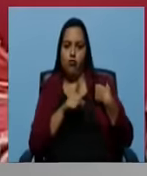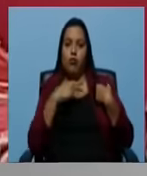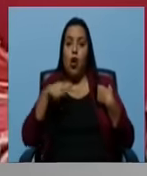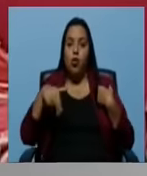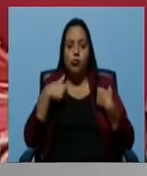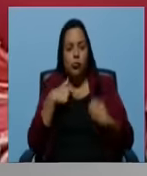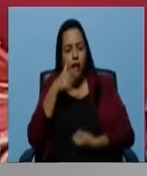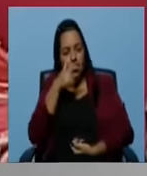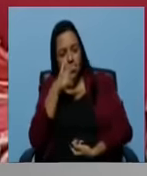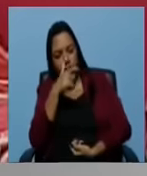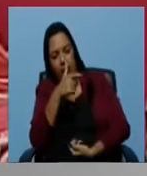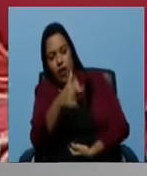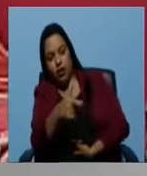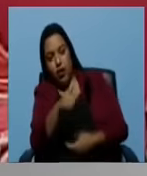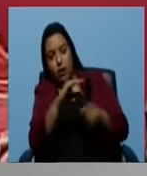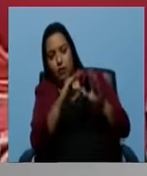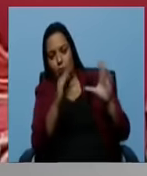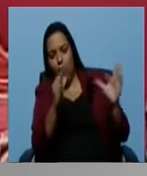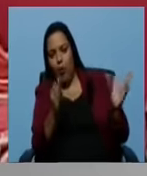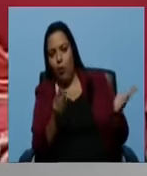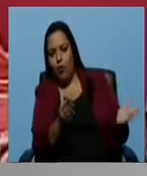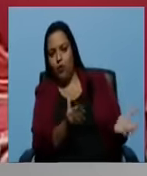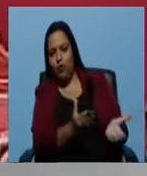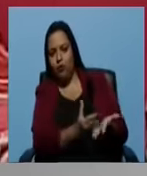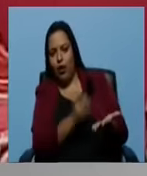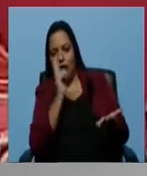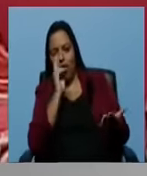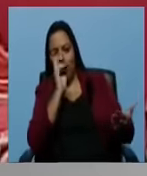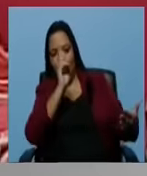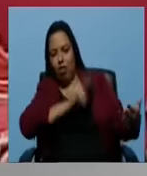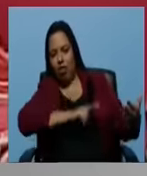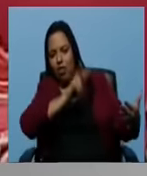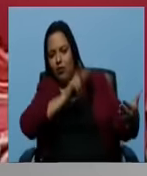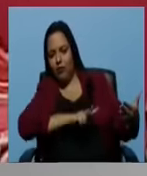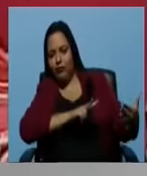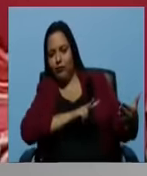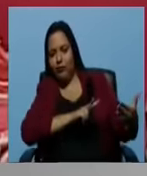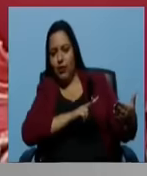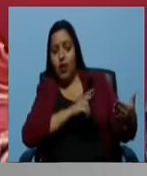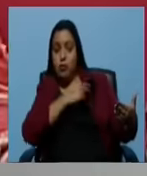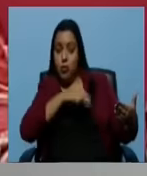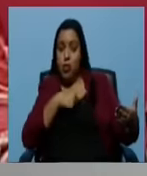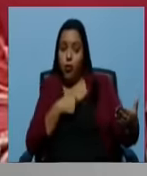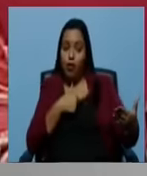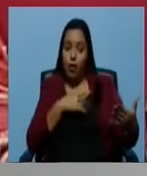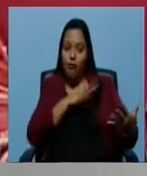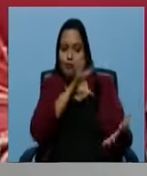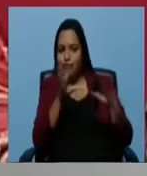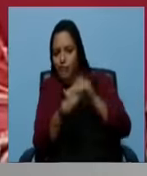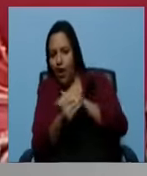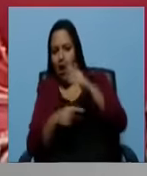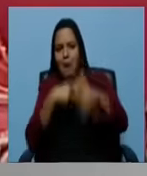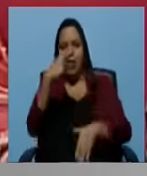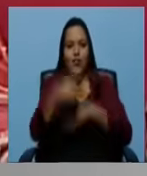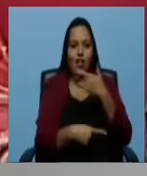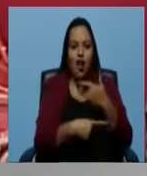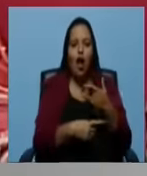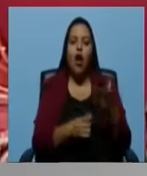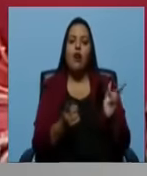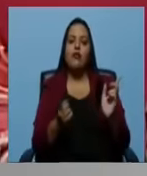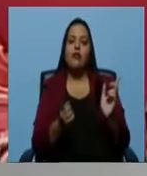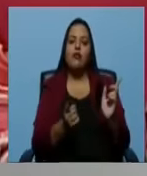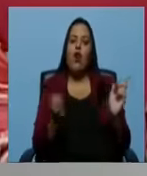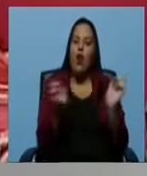viendo la situación del mundo, ubicándonos en el contexto, bueno, planificándonos para mediano, corto,